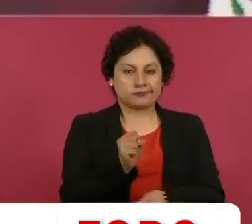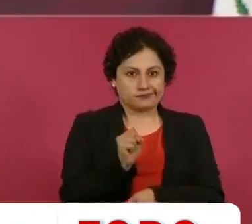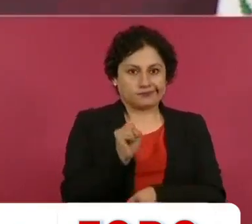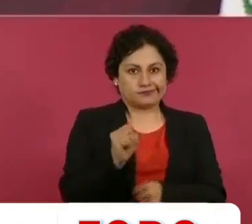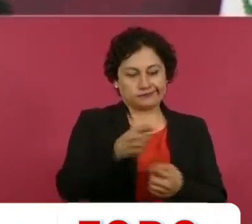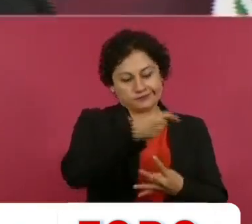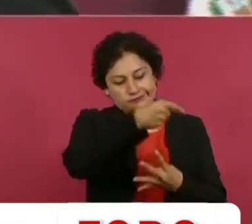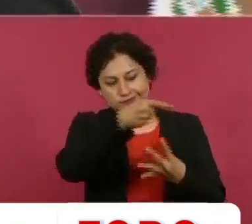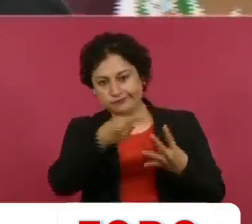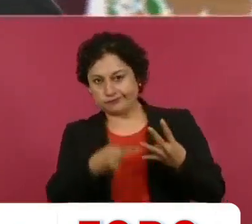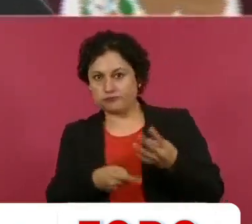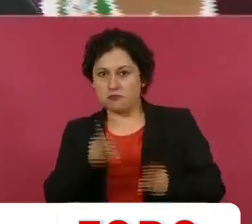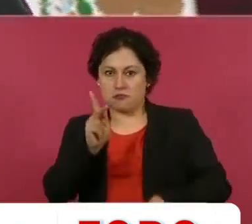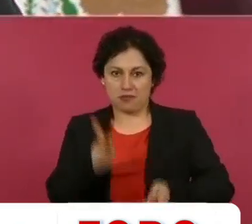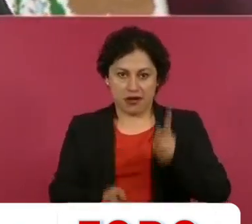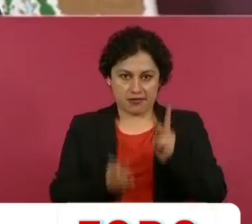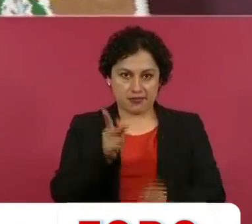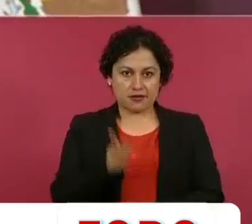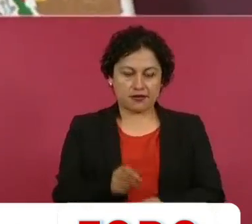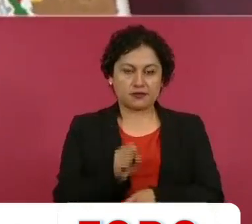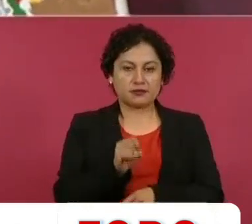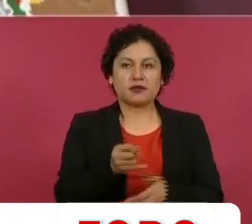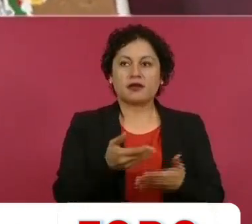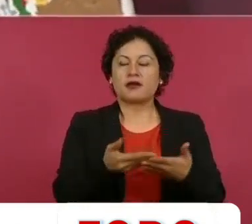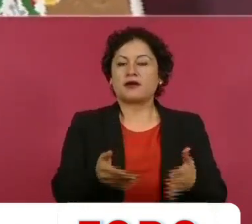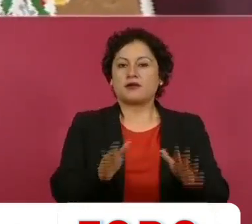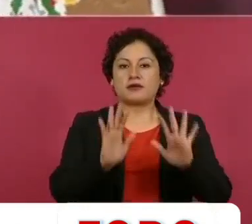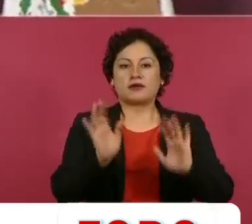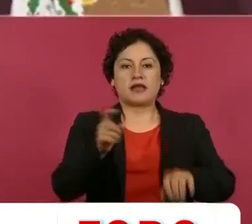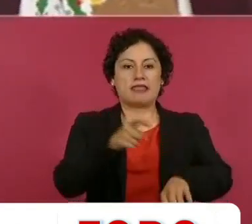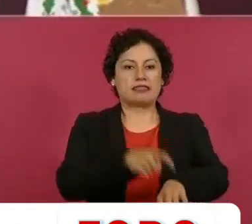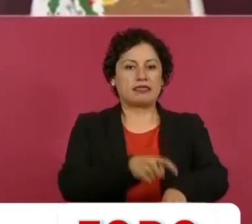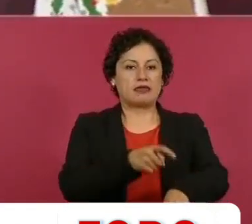pública. Afirmó que ni siquiera va a hablar de política.